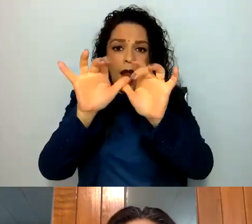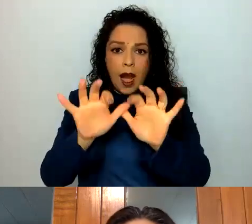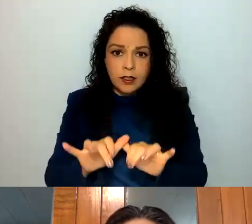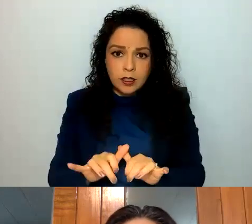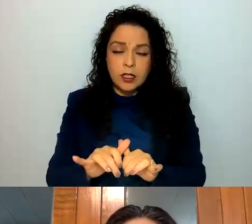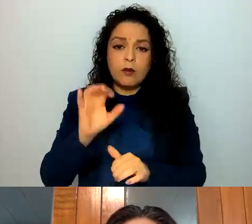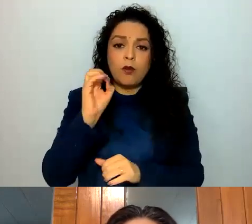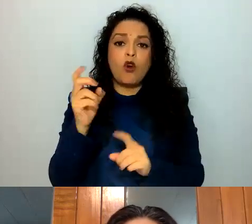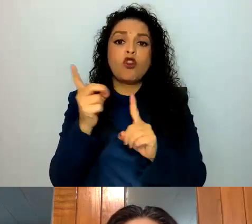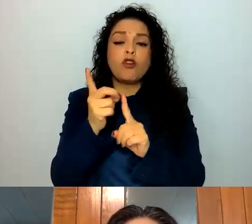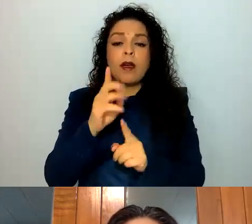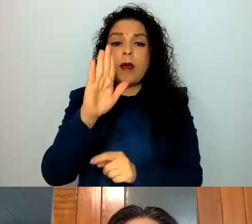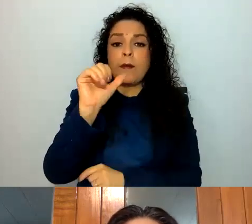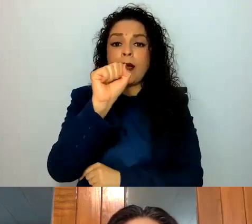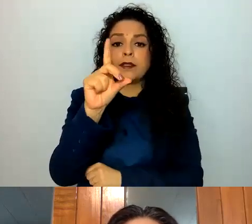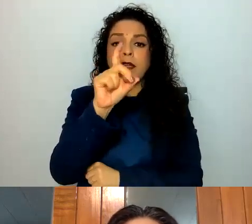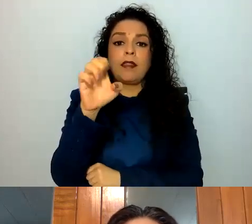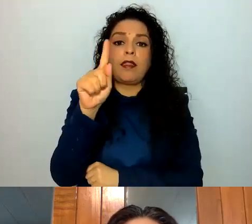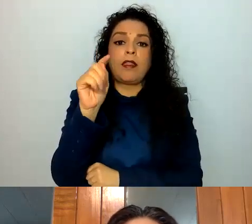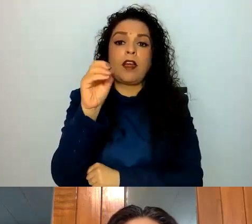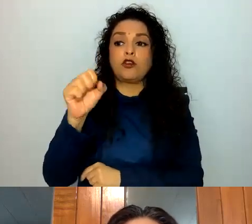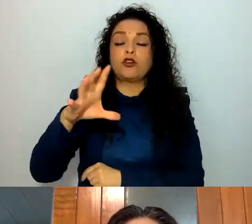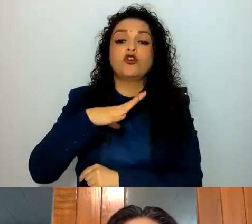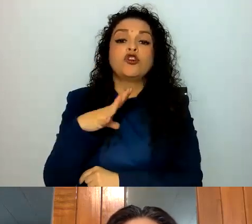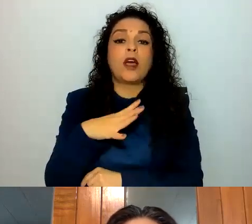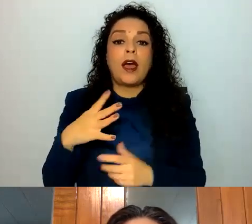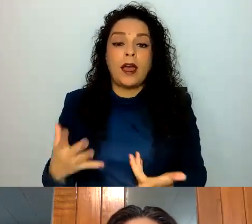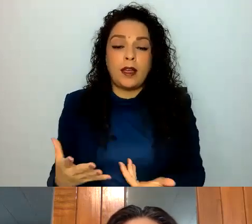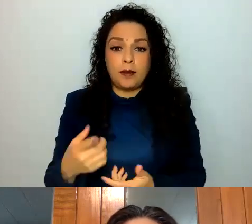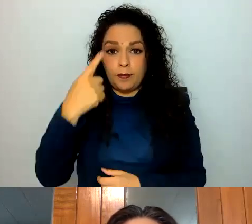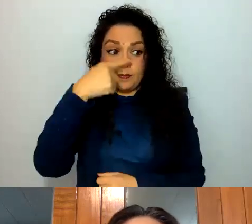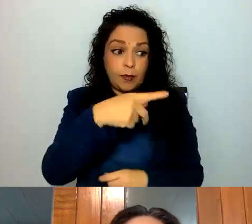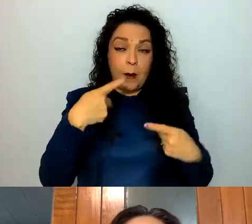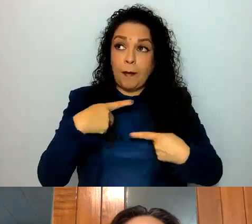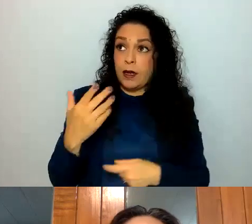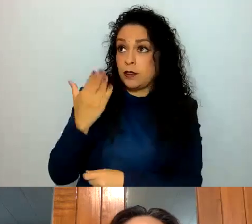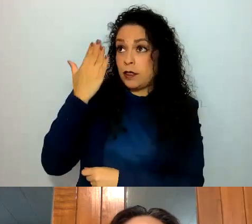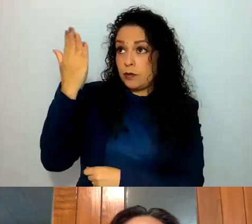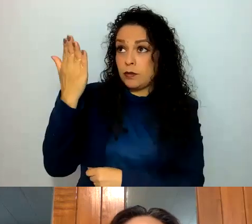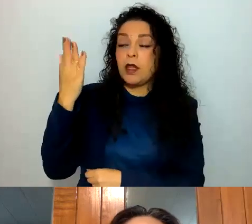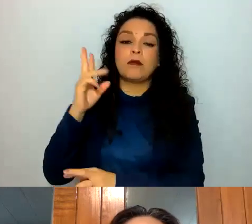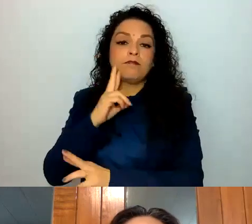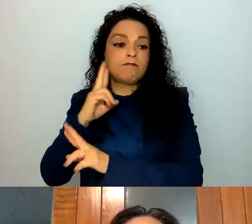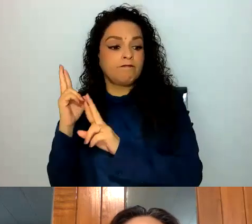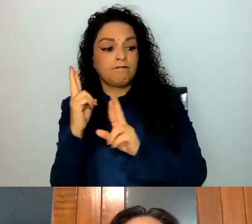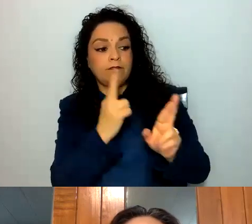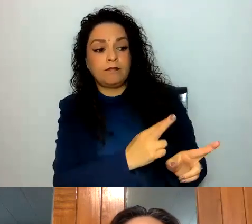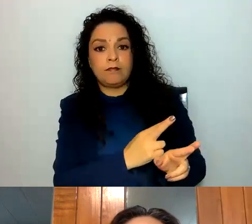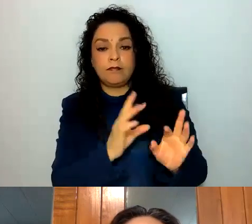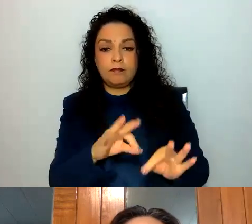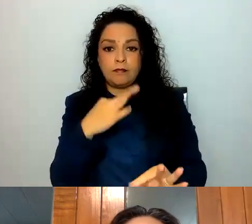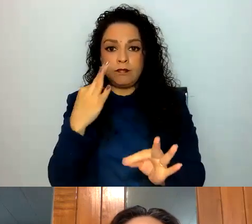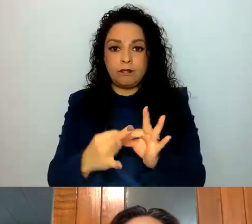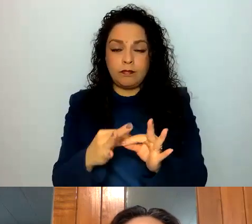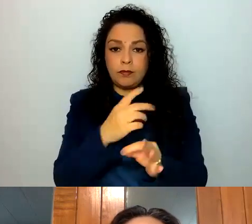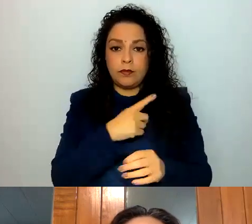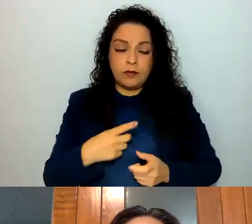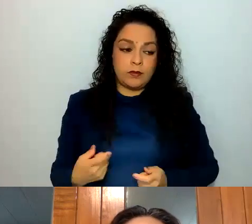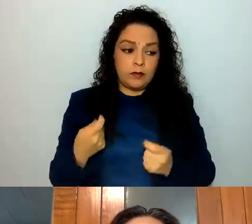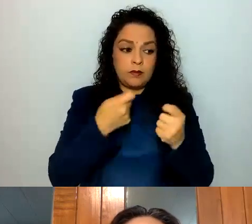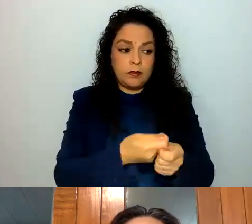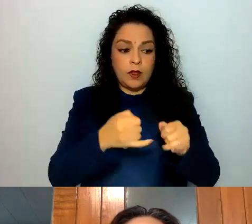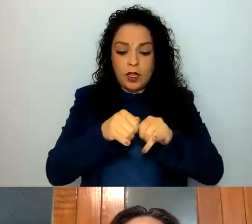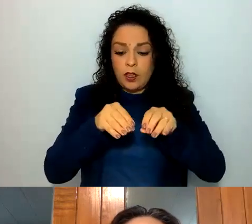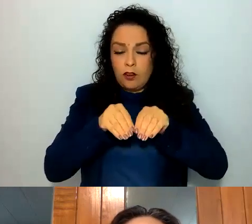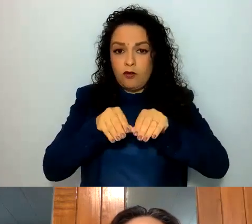realizó, a efecto de comunicar a la persona recurrente la forma y el resultado de dicha búsqueda y, en su caso, hacer entrega de la información